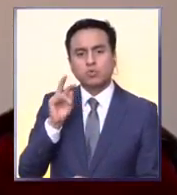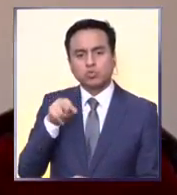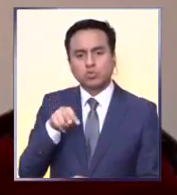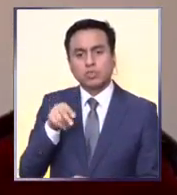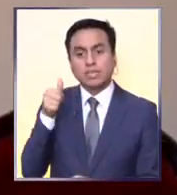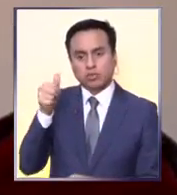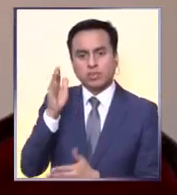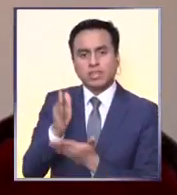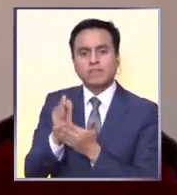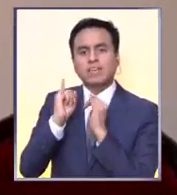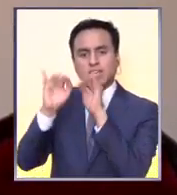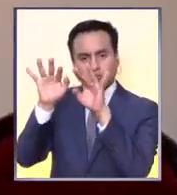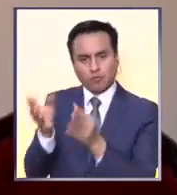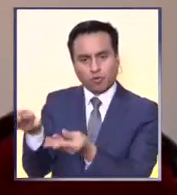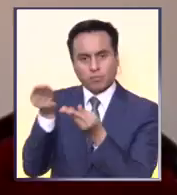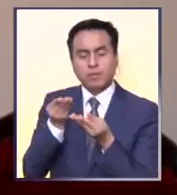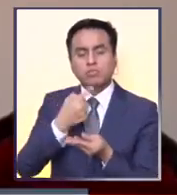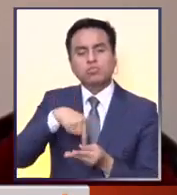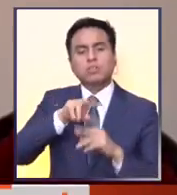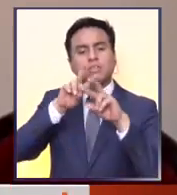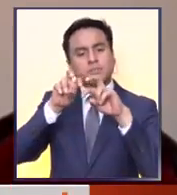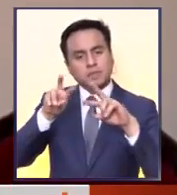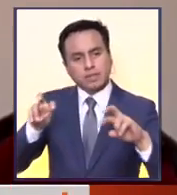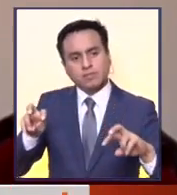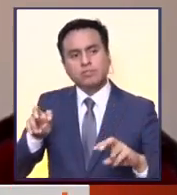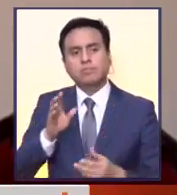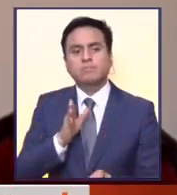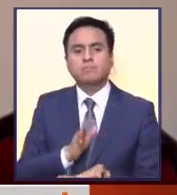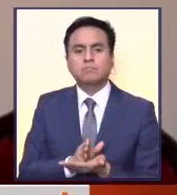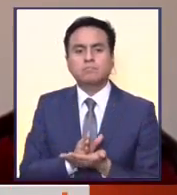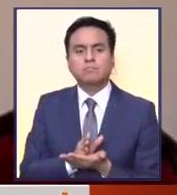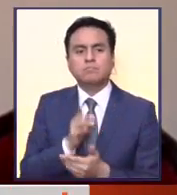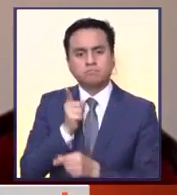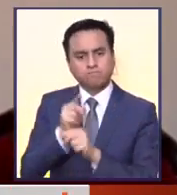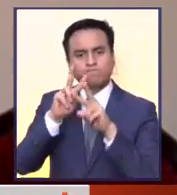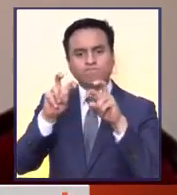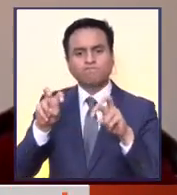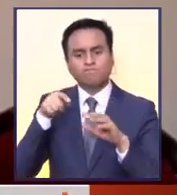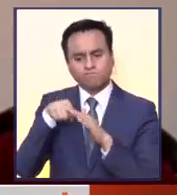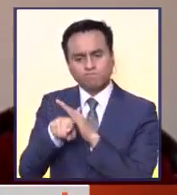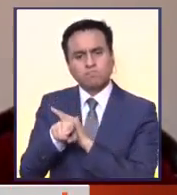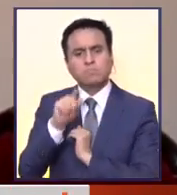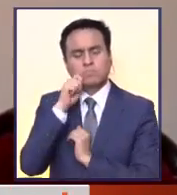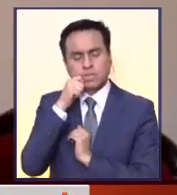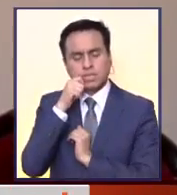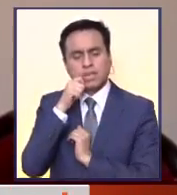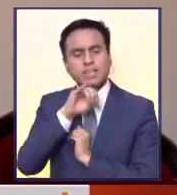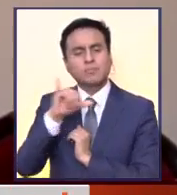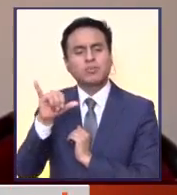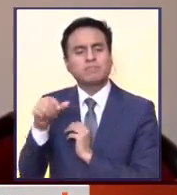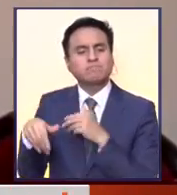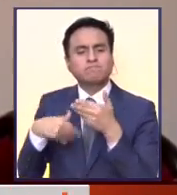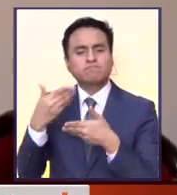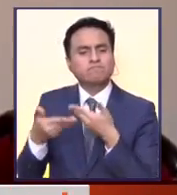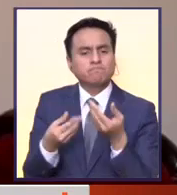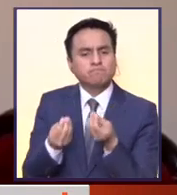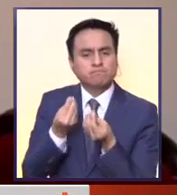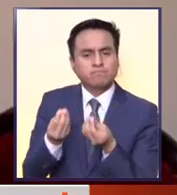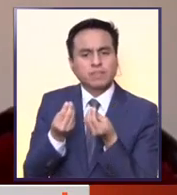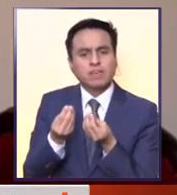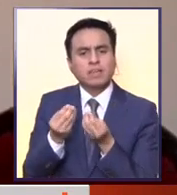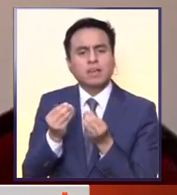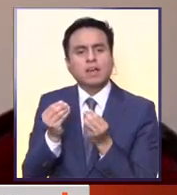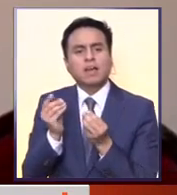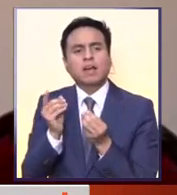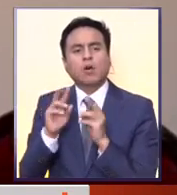que entregar un informe tenemos que hacer una investigación ordenamos una investigación sumaria y eso tiene que derivar en un acabado de